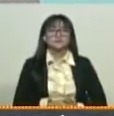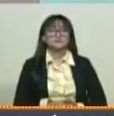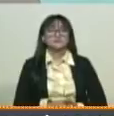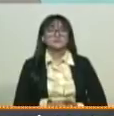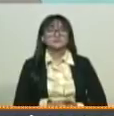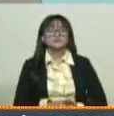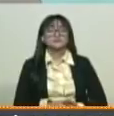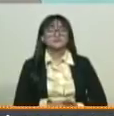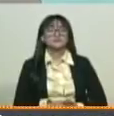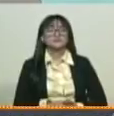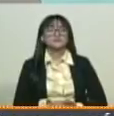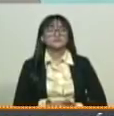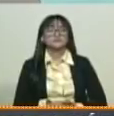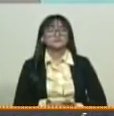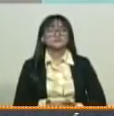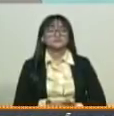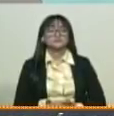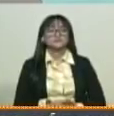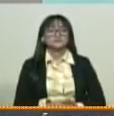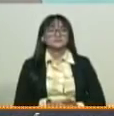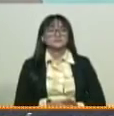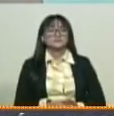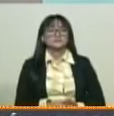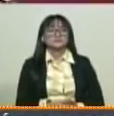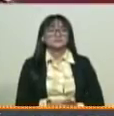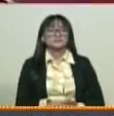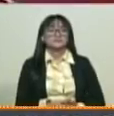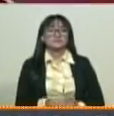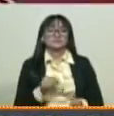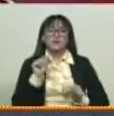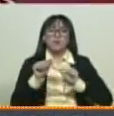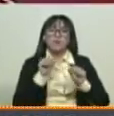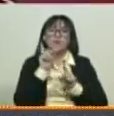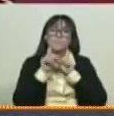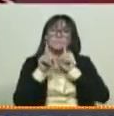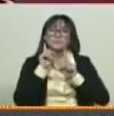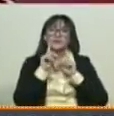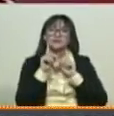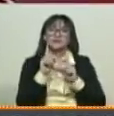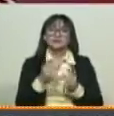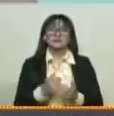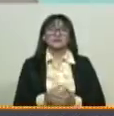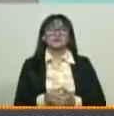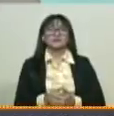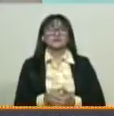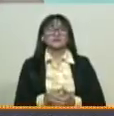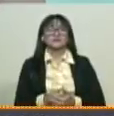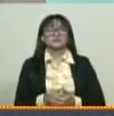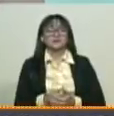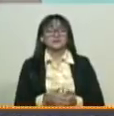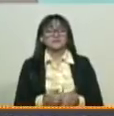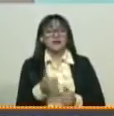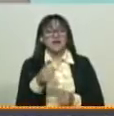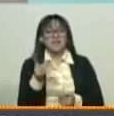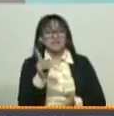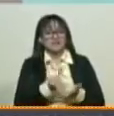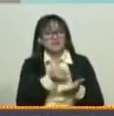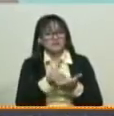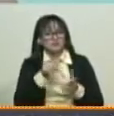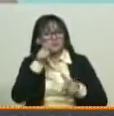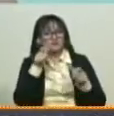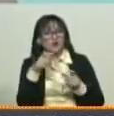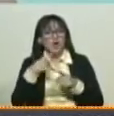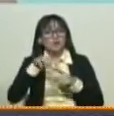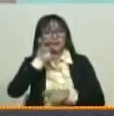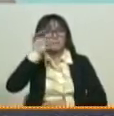brutal, la andanada de improperios, de mentiras, de exaltación de la xenofobia, porque muchas de las hermanas y